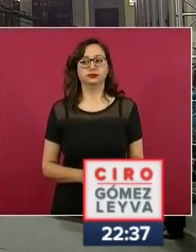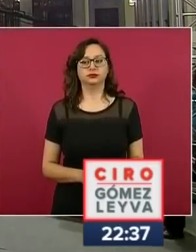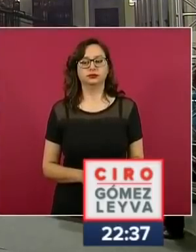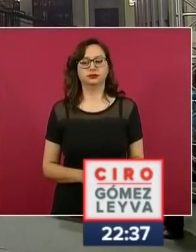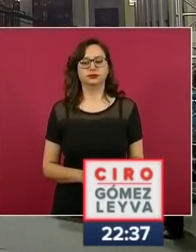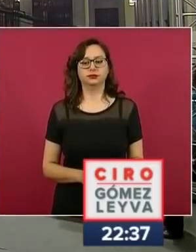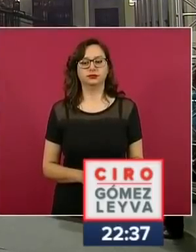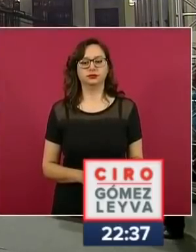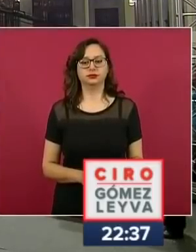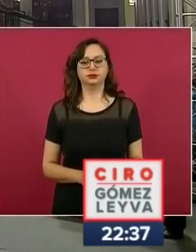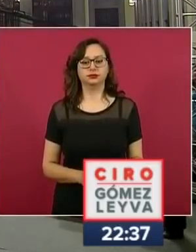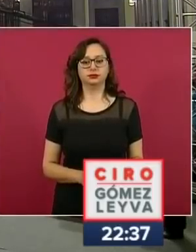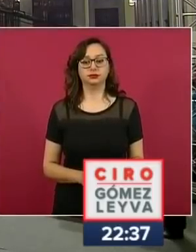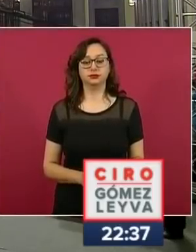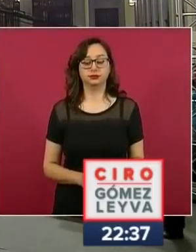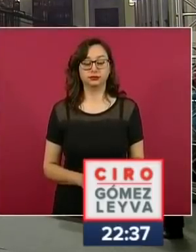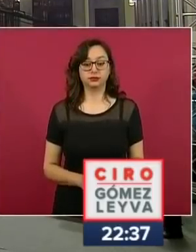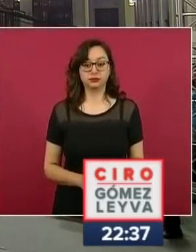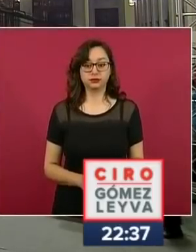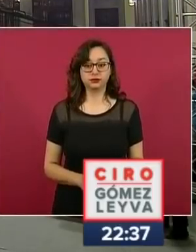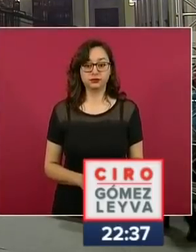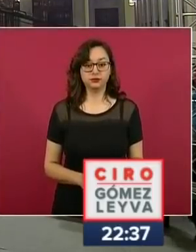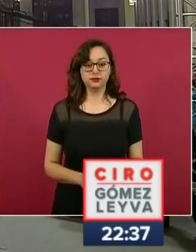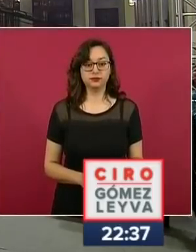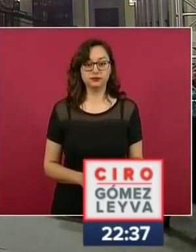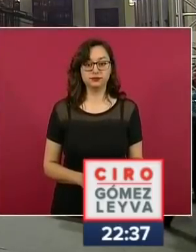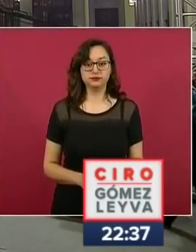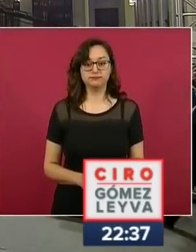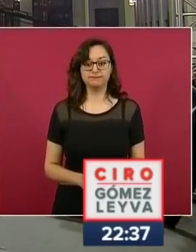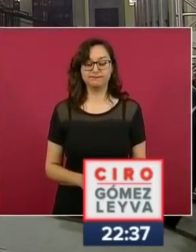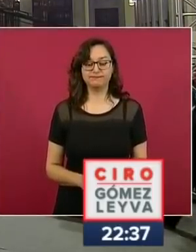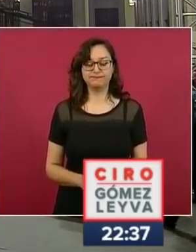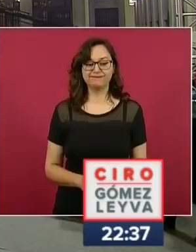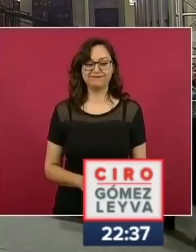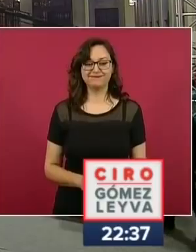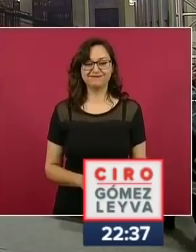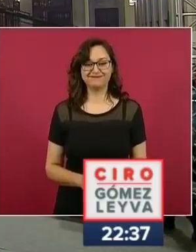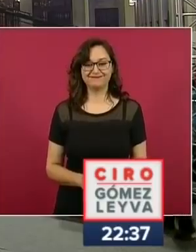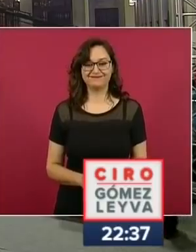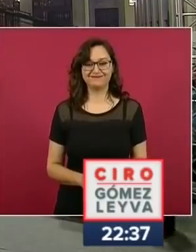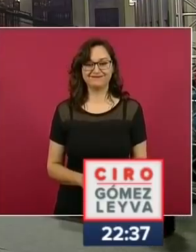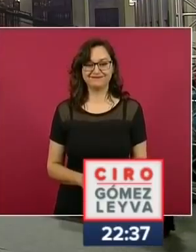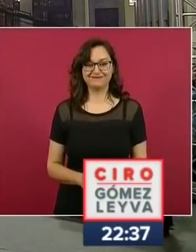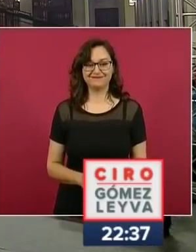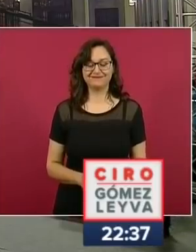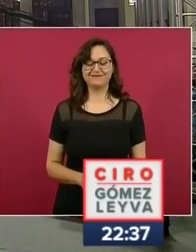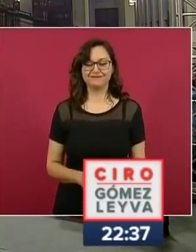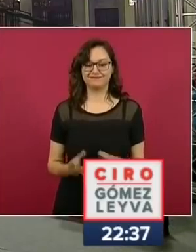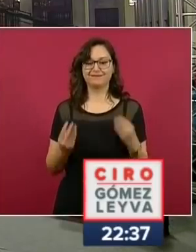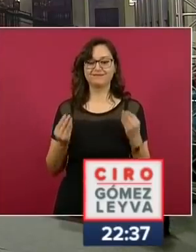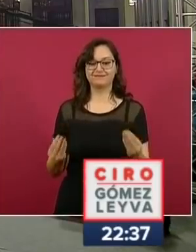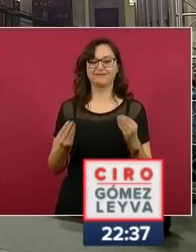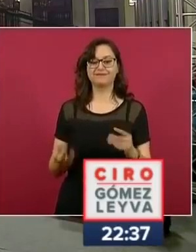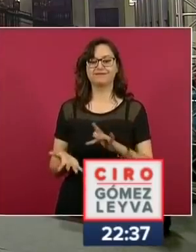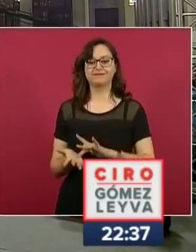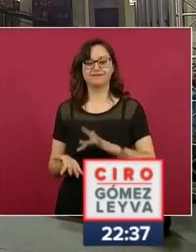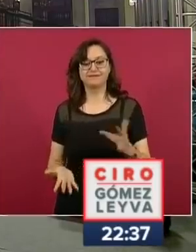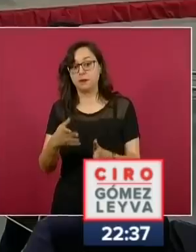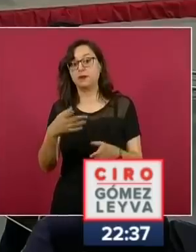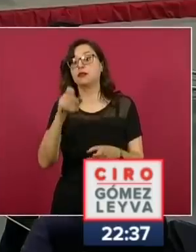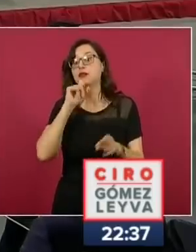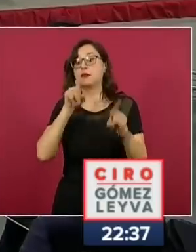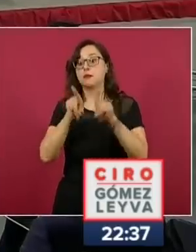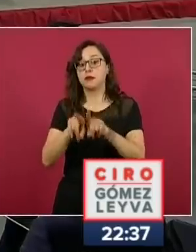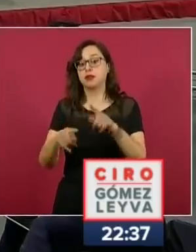Gracias, presidente. ¿Me ayudas? Sí, muchas gracias, presidente, muchas gracias. Muy buenos días a todas y todos ustedes.